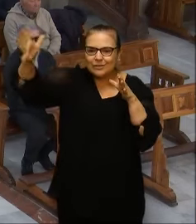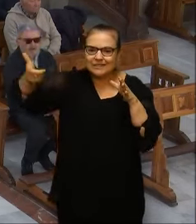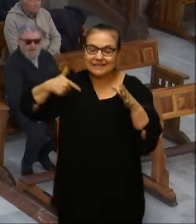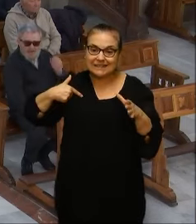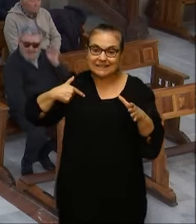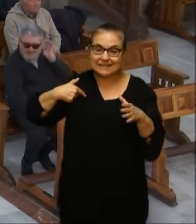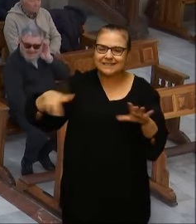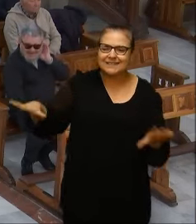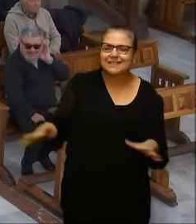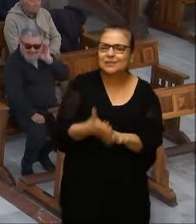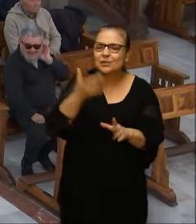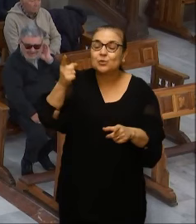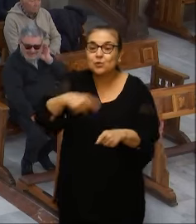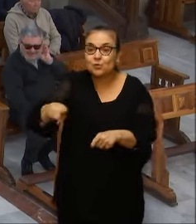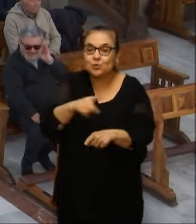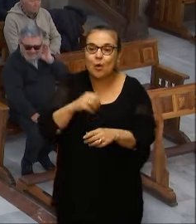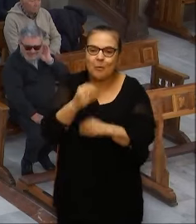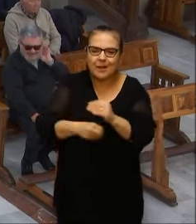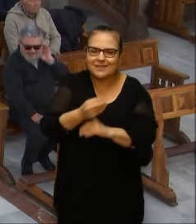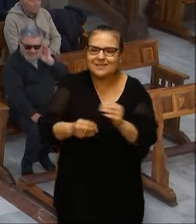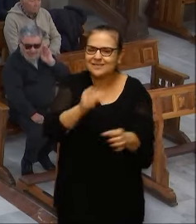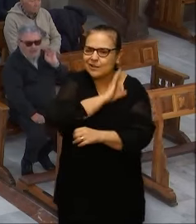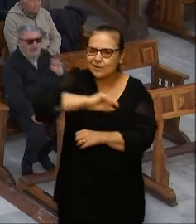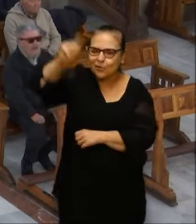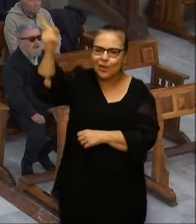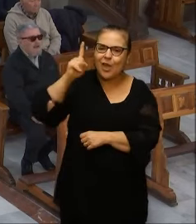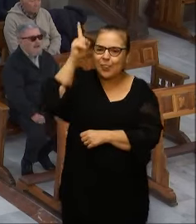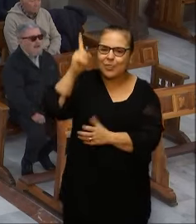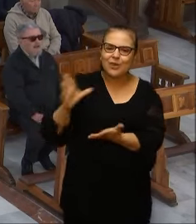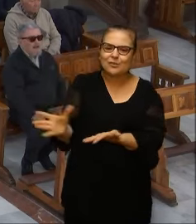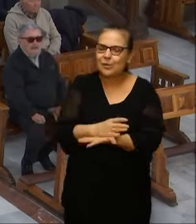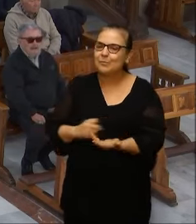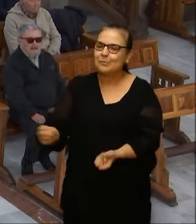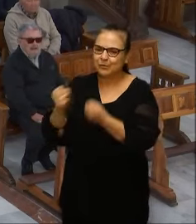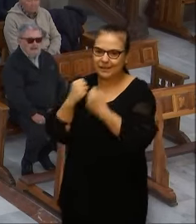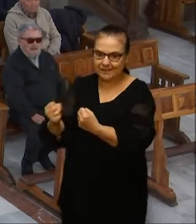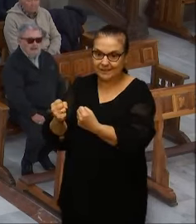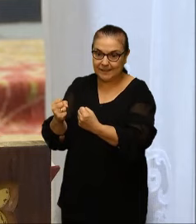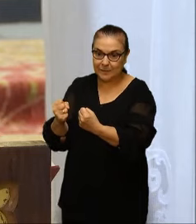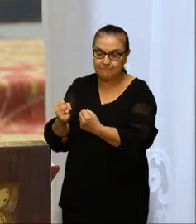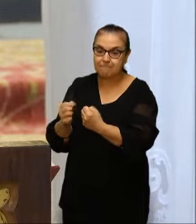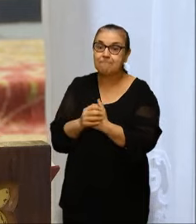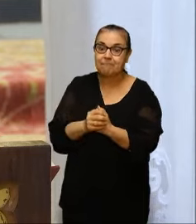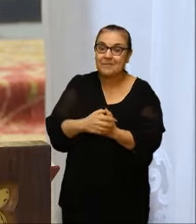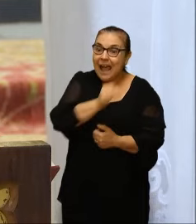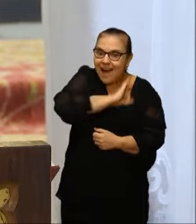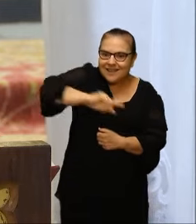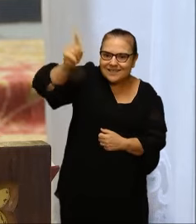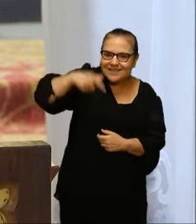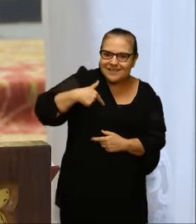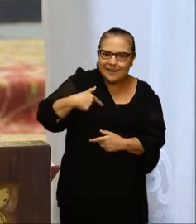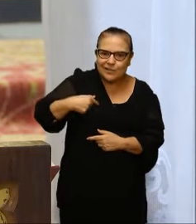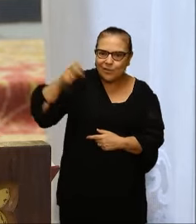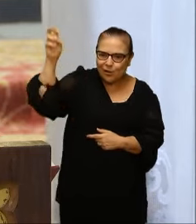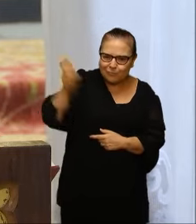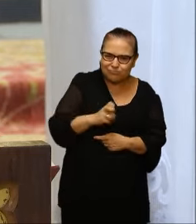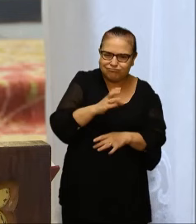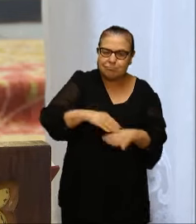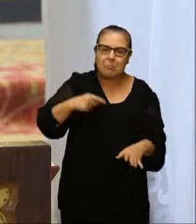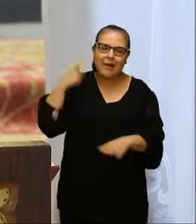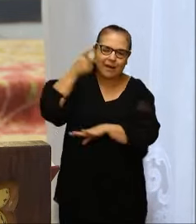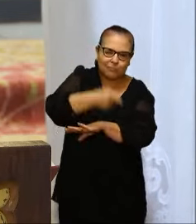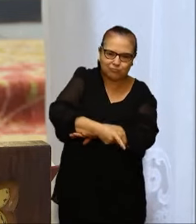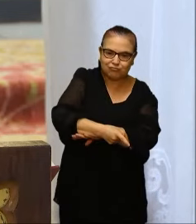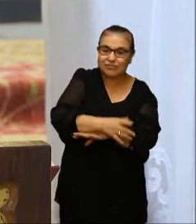Grandes y admirables son tus obras, Señor, Dios omnipotente. Al Señor, que llega para regir la